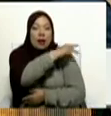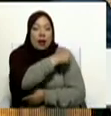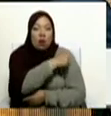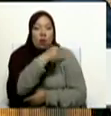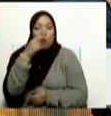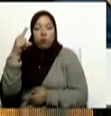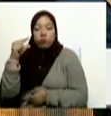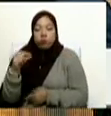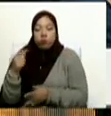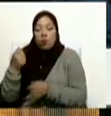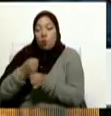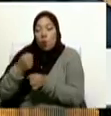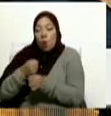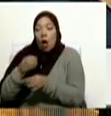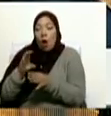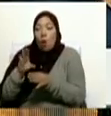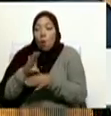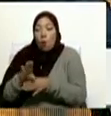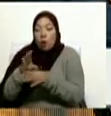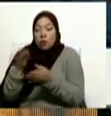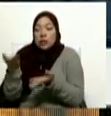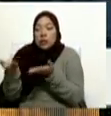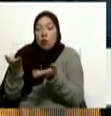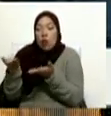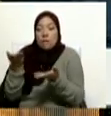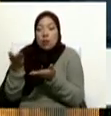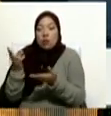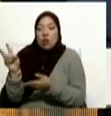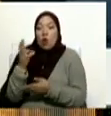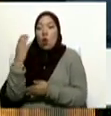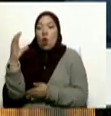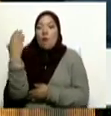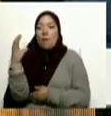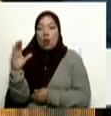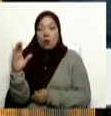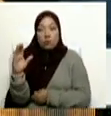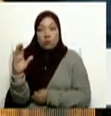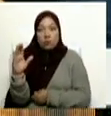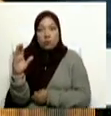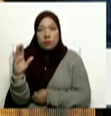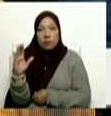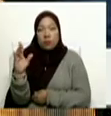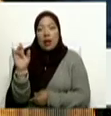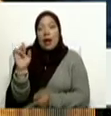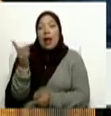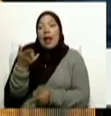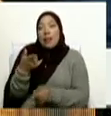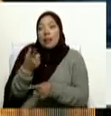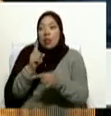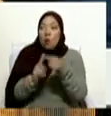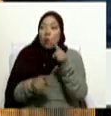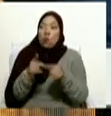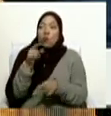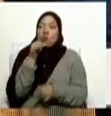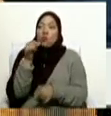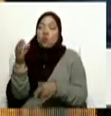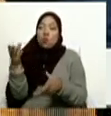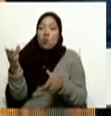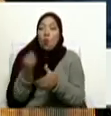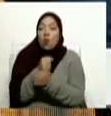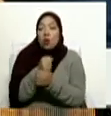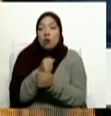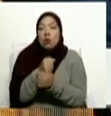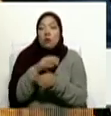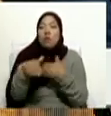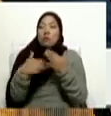conservar su empleo y profesión al servicio de la nación colombiana en tal caso pudieron optar al retiro y